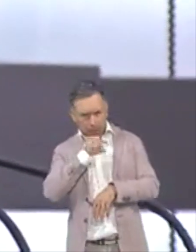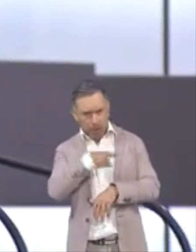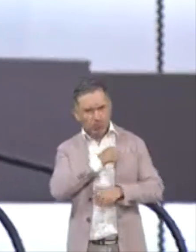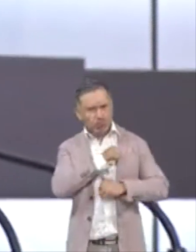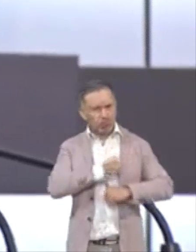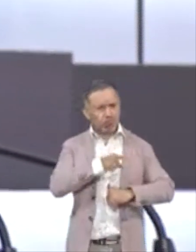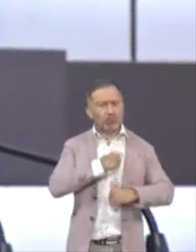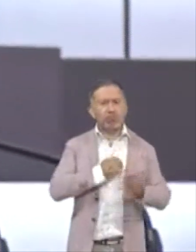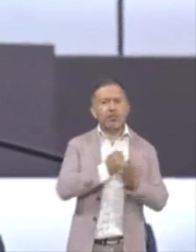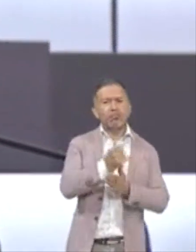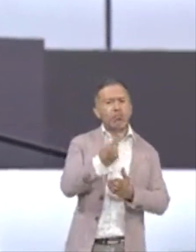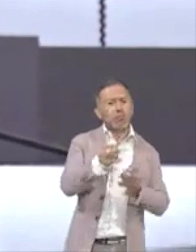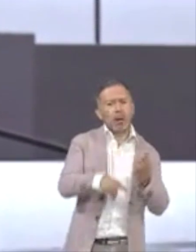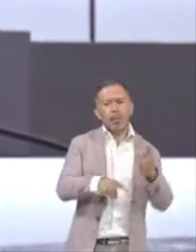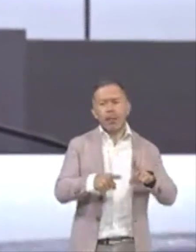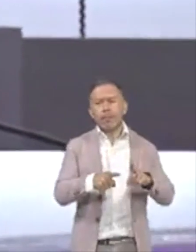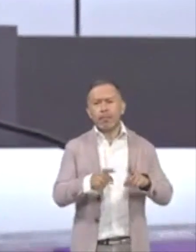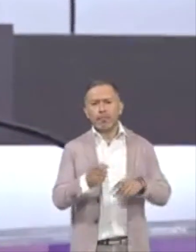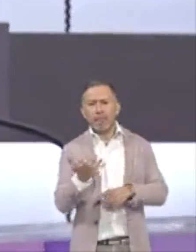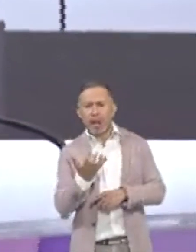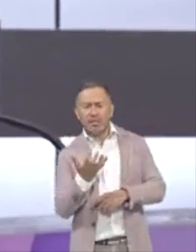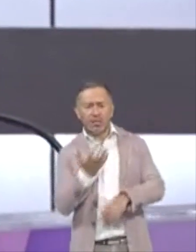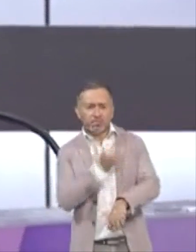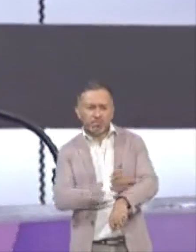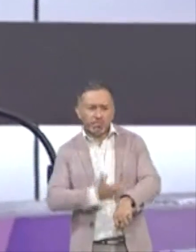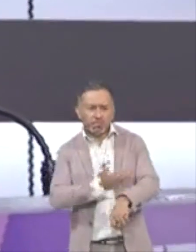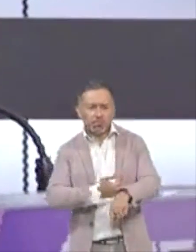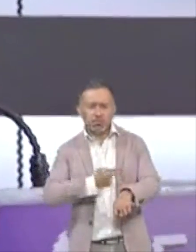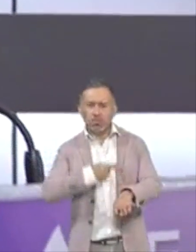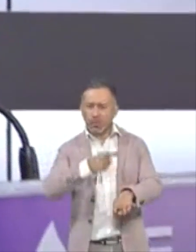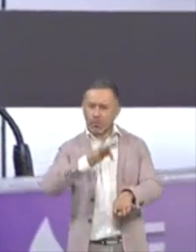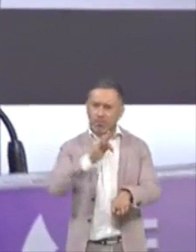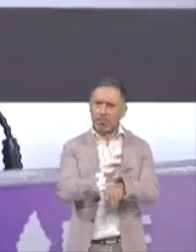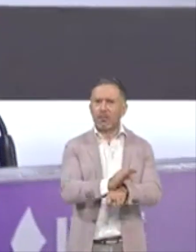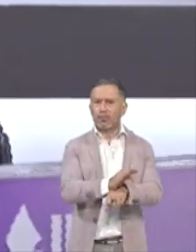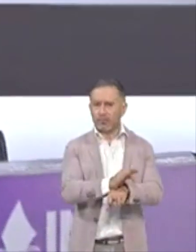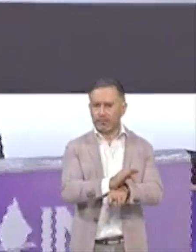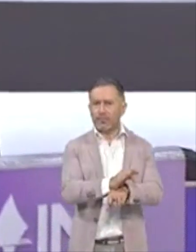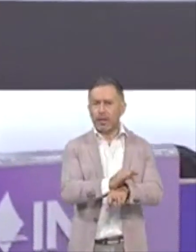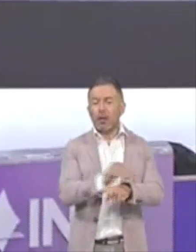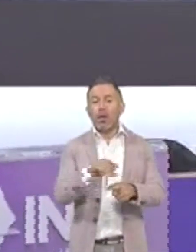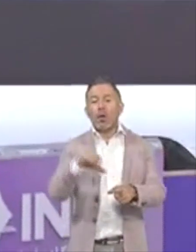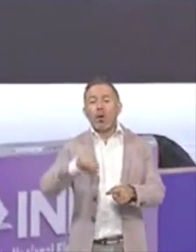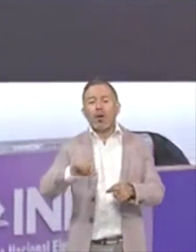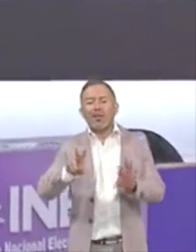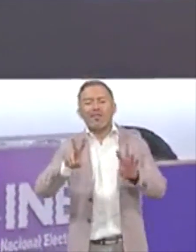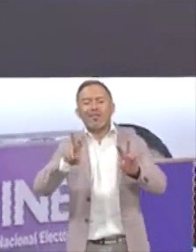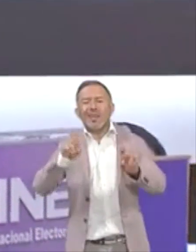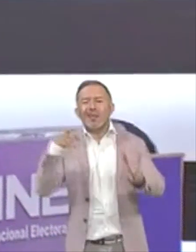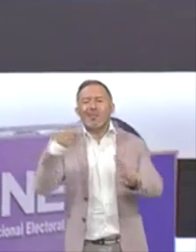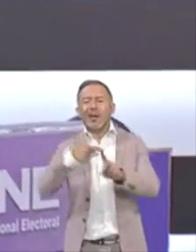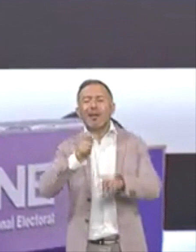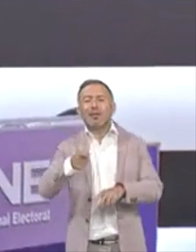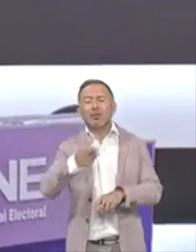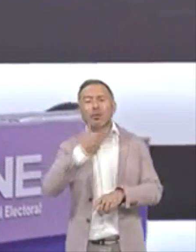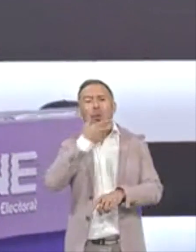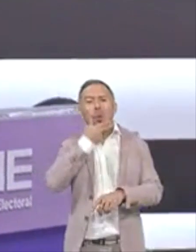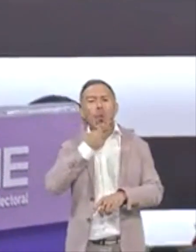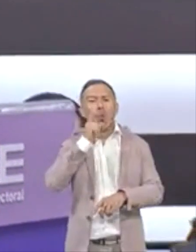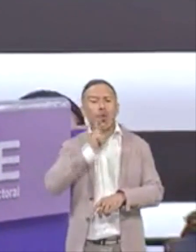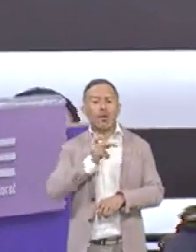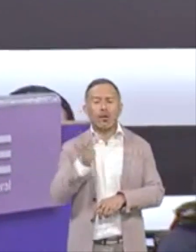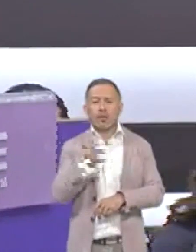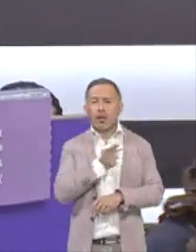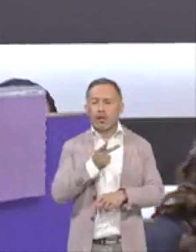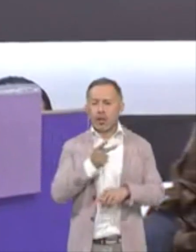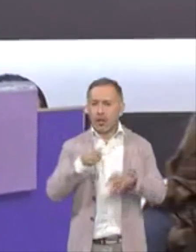actividades y sus acciones en lo que tiene que ver con la materia que hoy tratamos que es la igualdad sustantiva eh de las